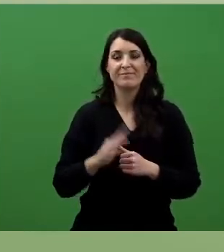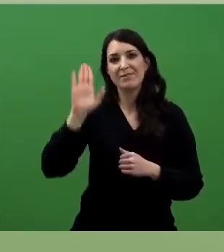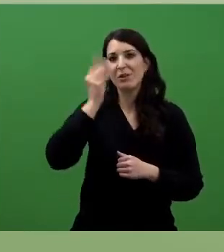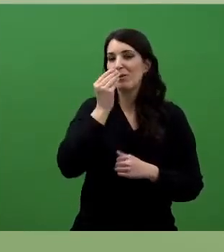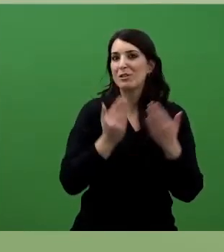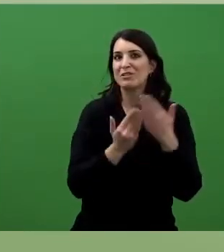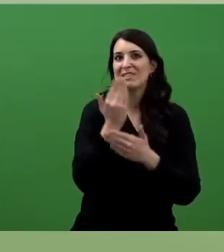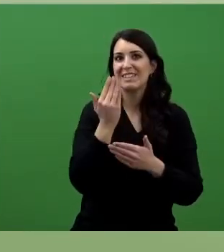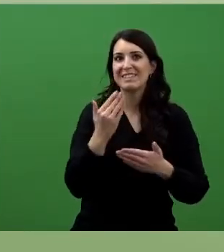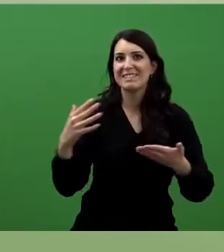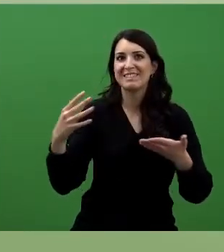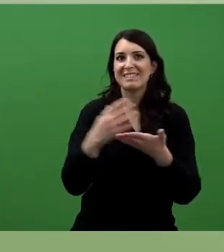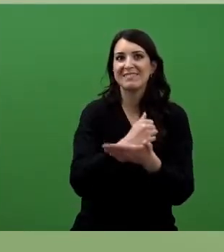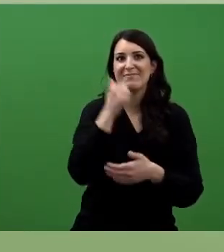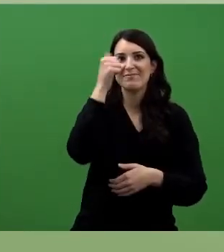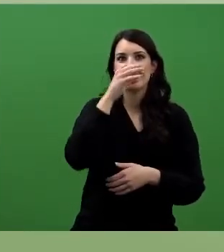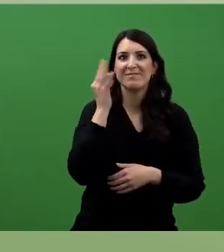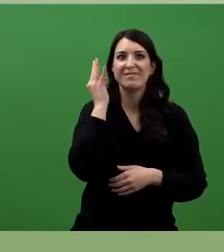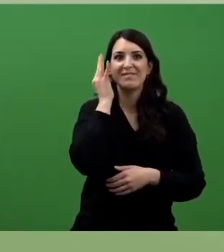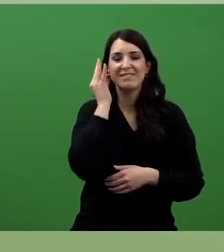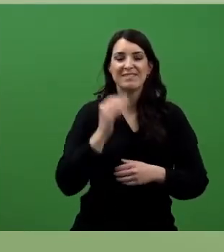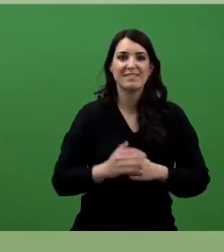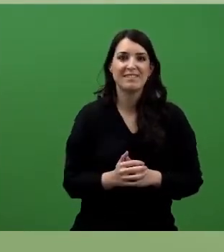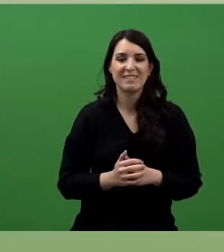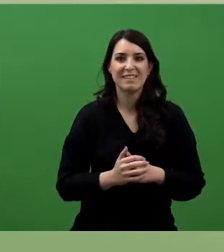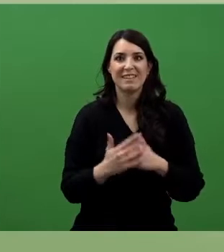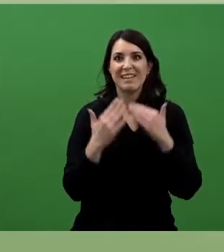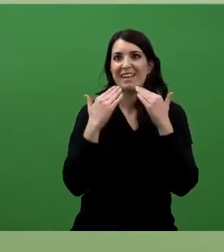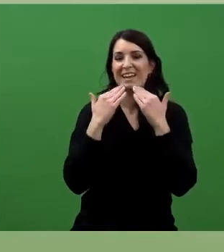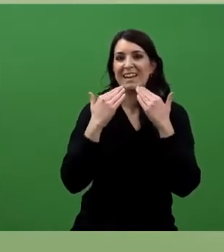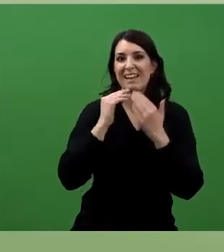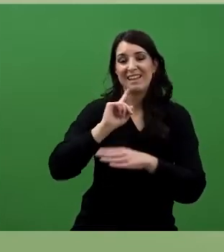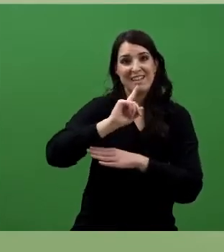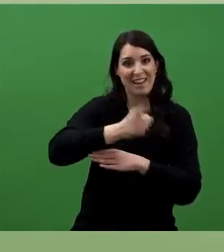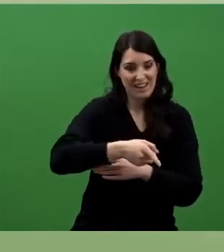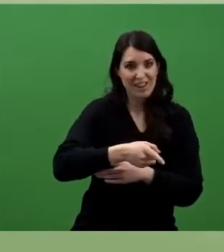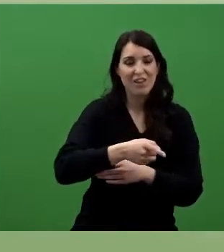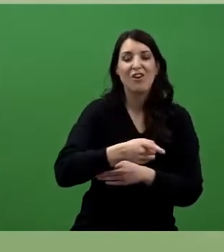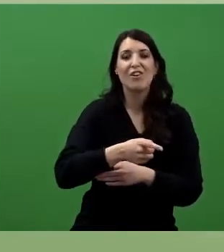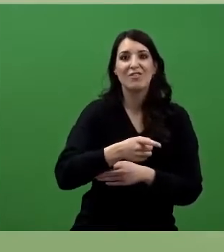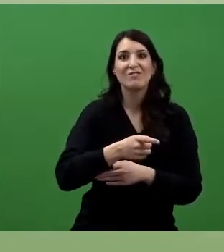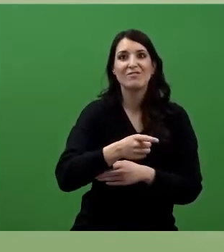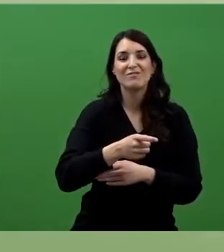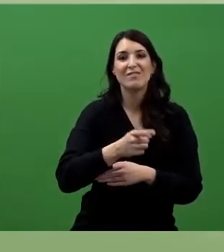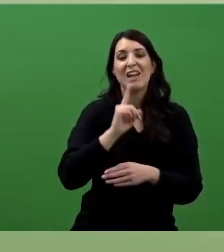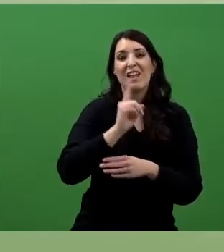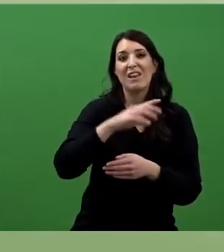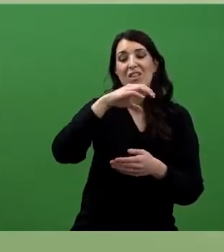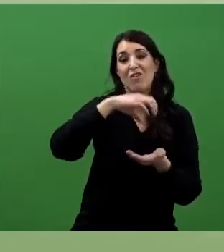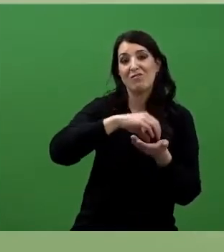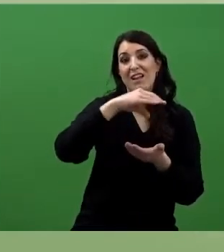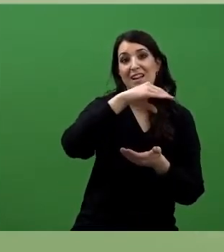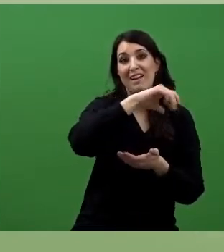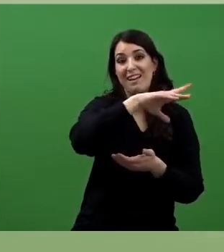Hola, buenos días a todos y a todas. Gracias a la dirección en primer lugar del CREER y a la organización del